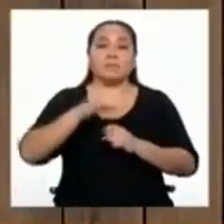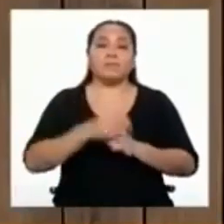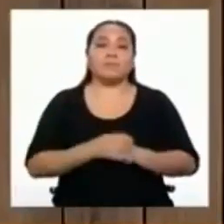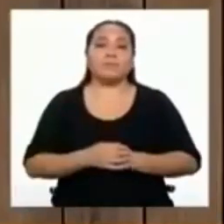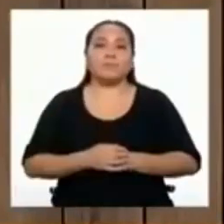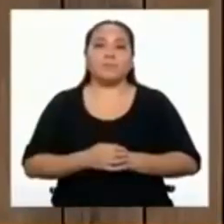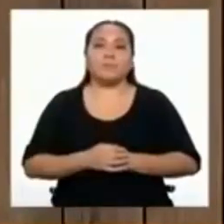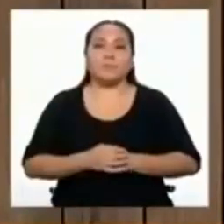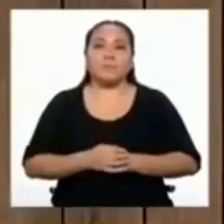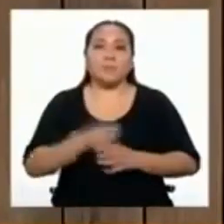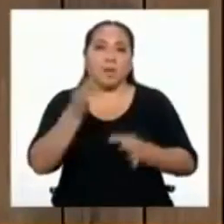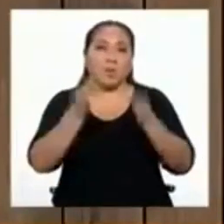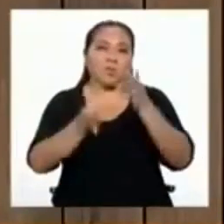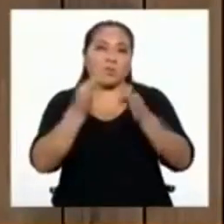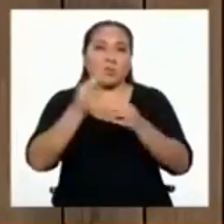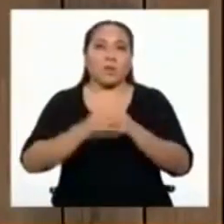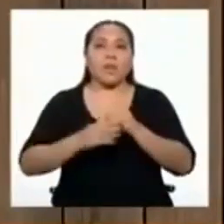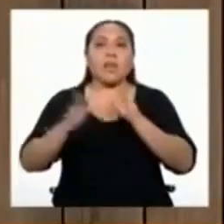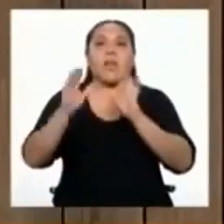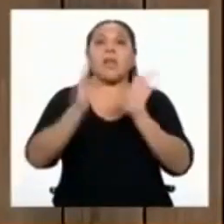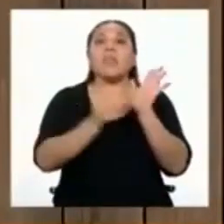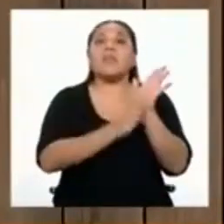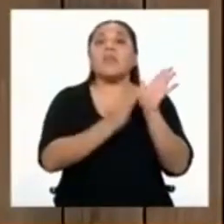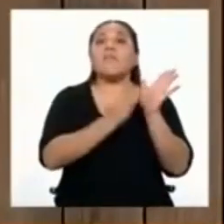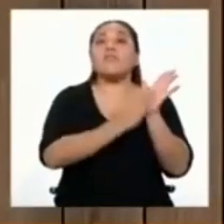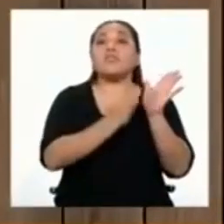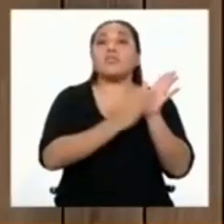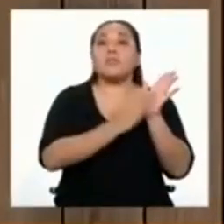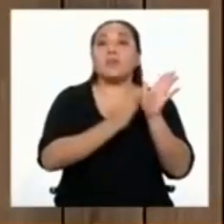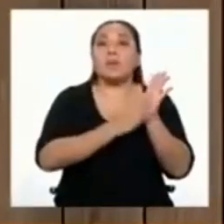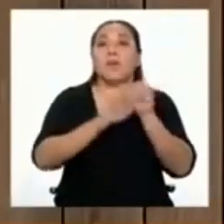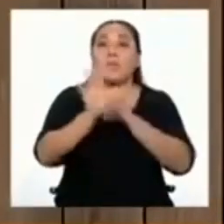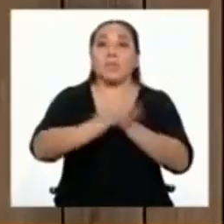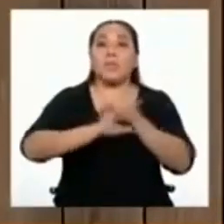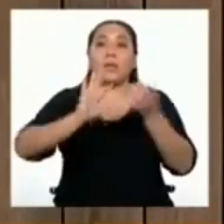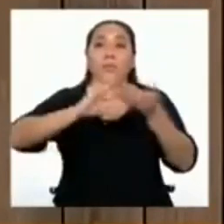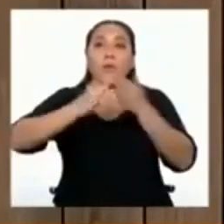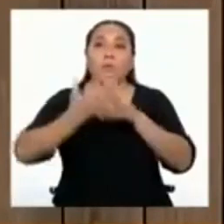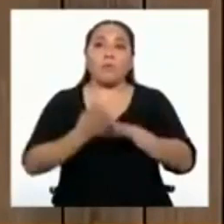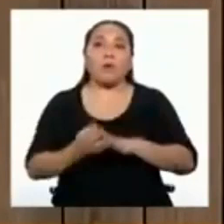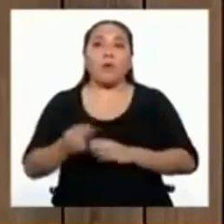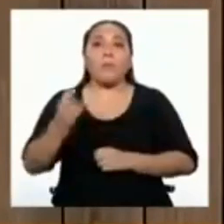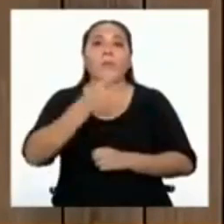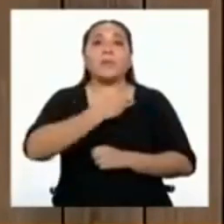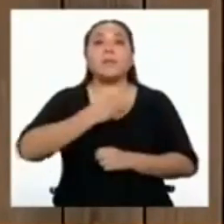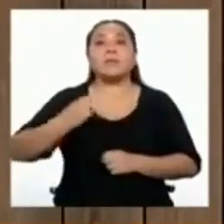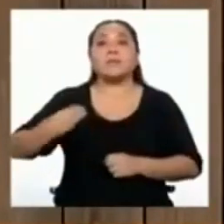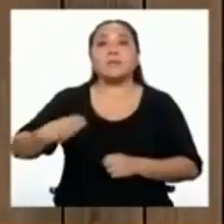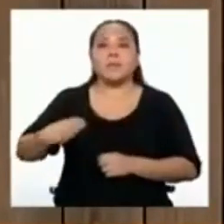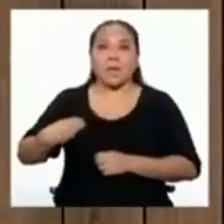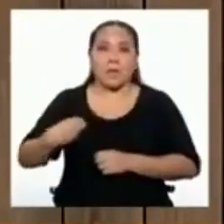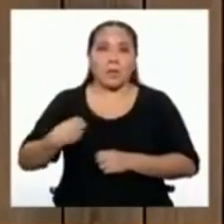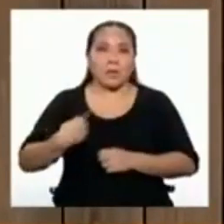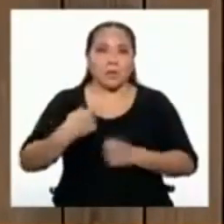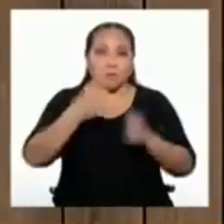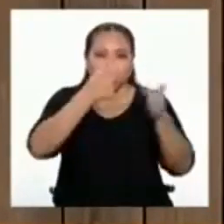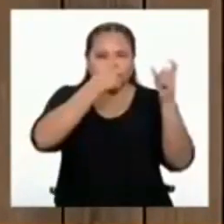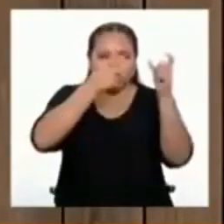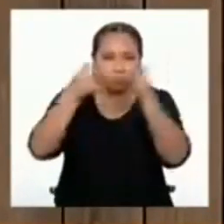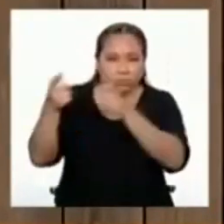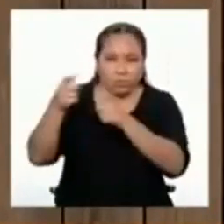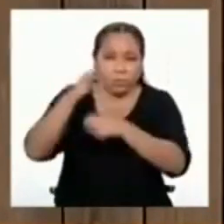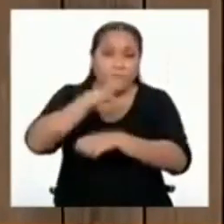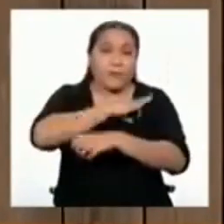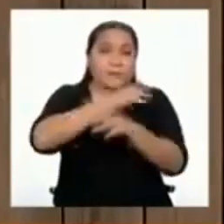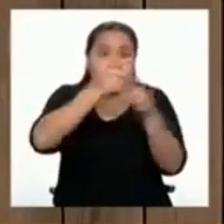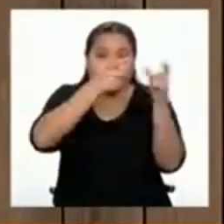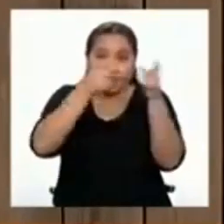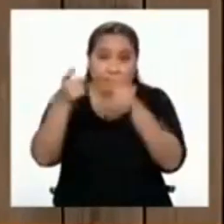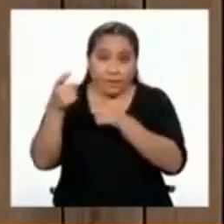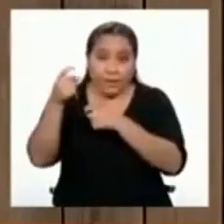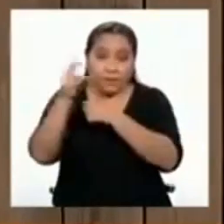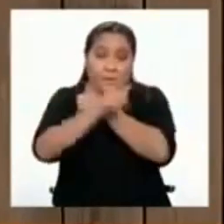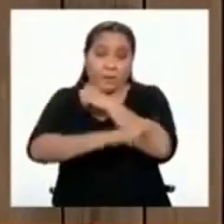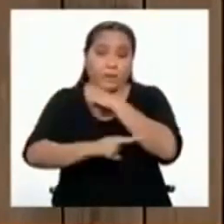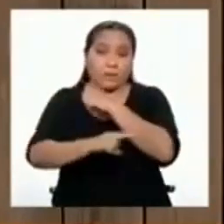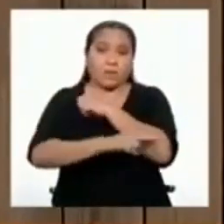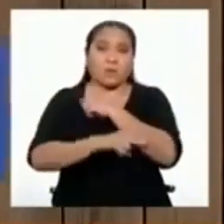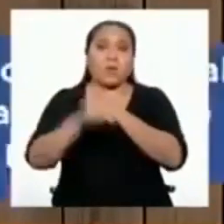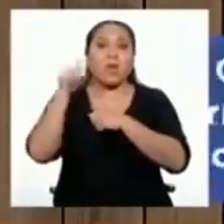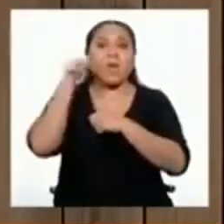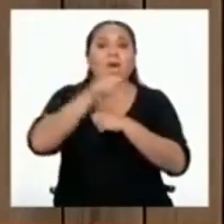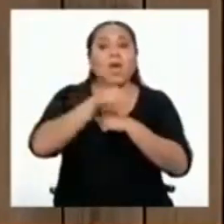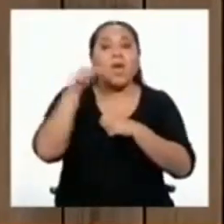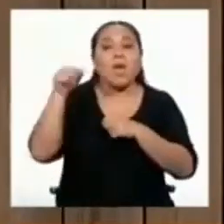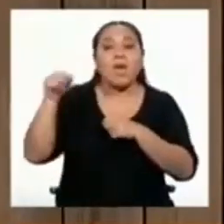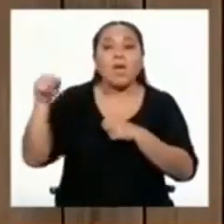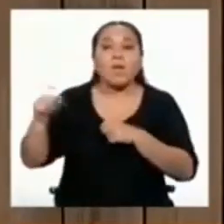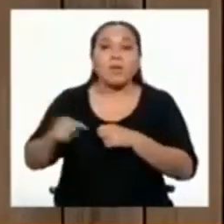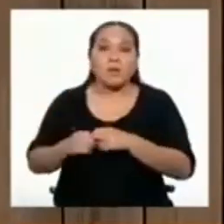OTC, la Defensoría del Pueblo y el Ministerio Público o Fiscalía de la Nación. Ellos se encargan de